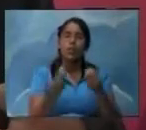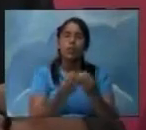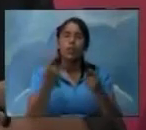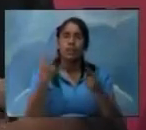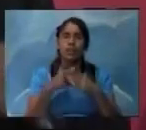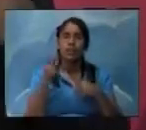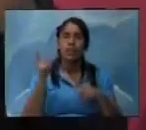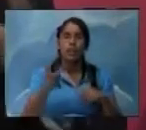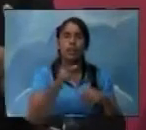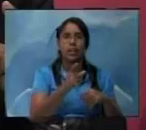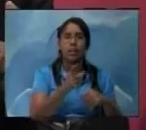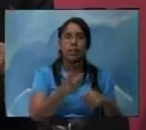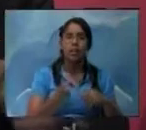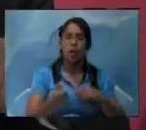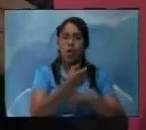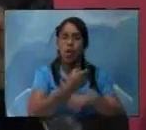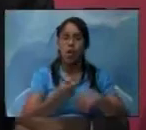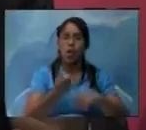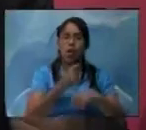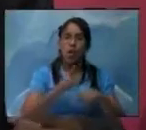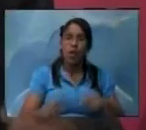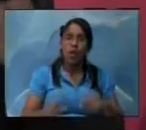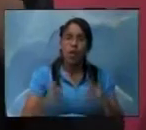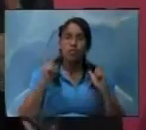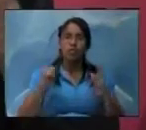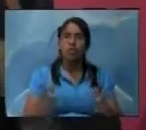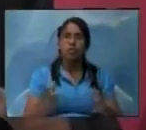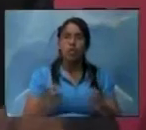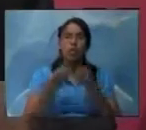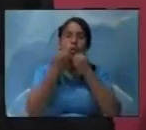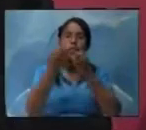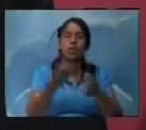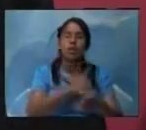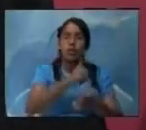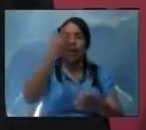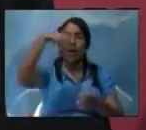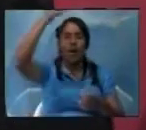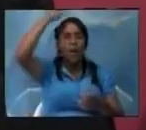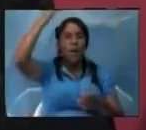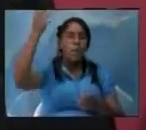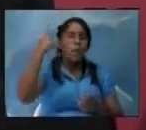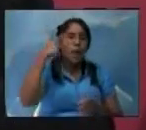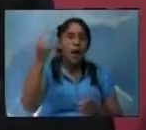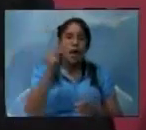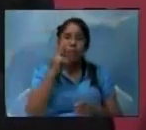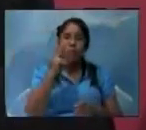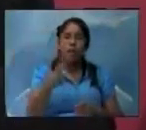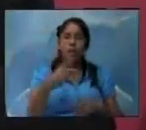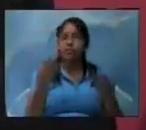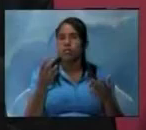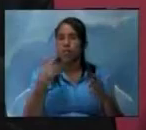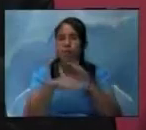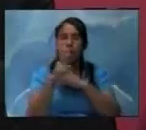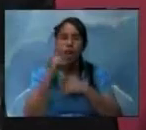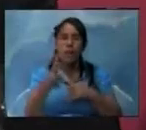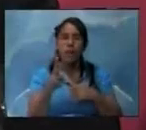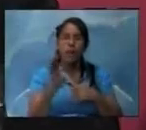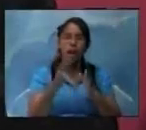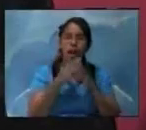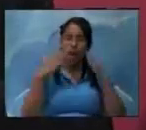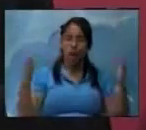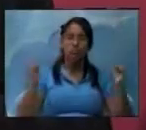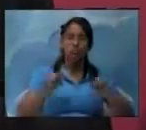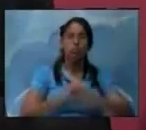los sátrapas, los gobernadores, los capitanes, los consejeros del rey, para mirar. ¿Qué iban a mirar ellos? El